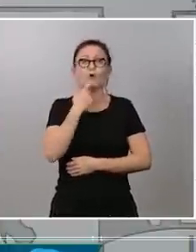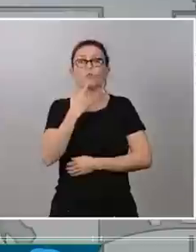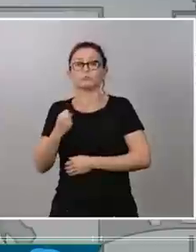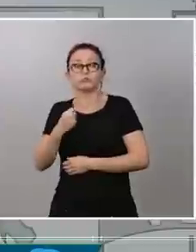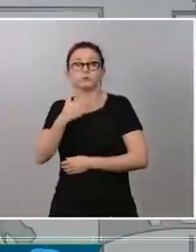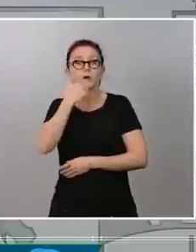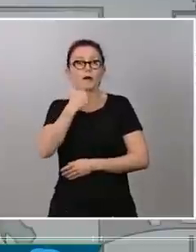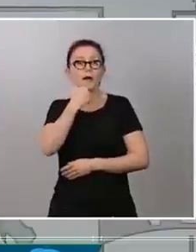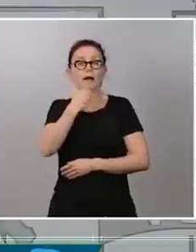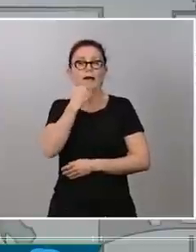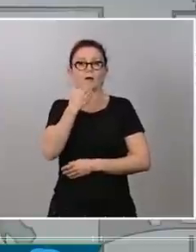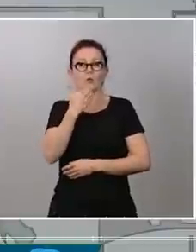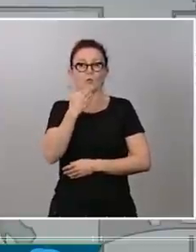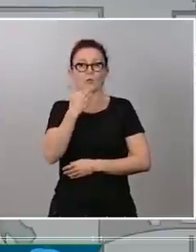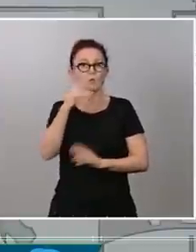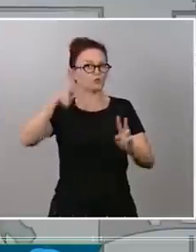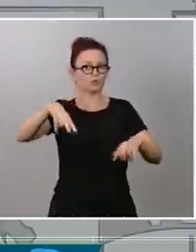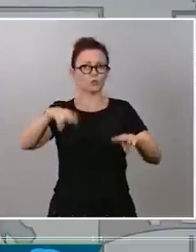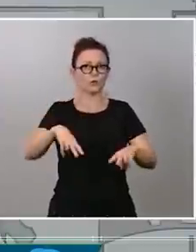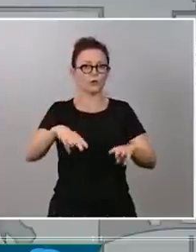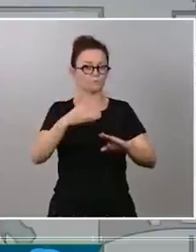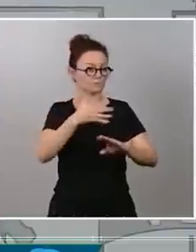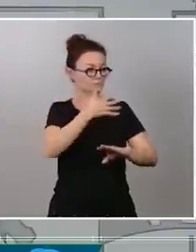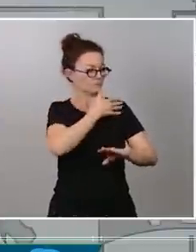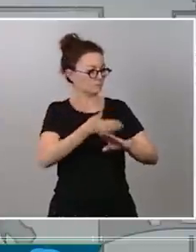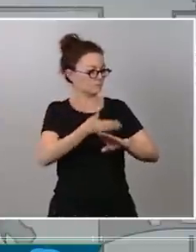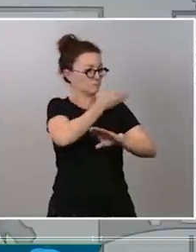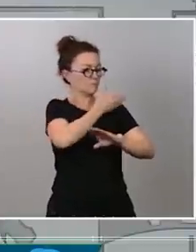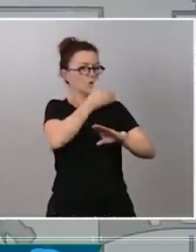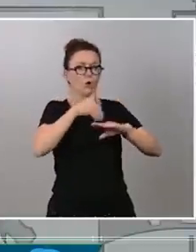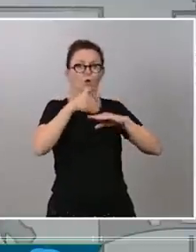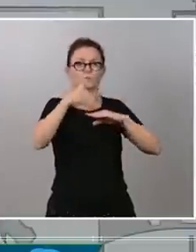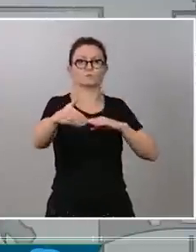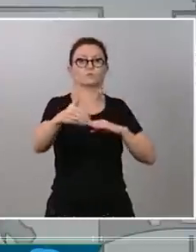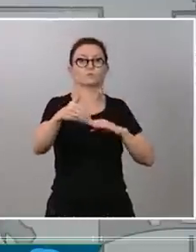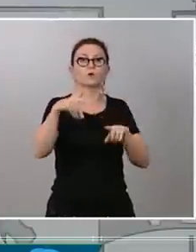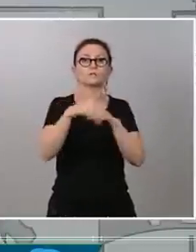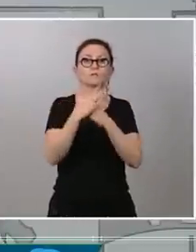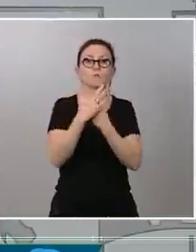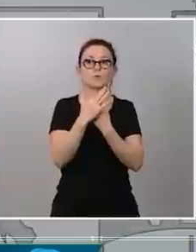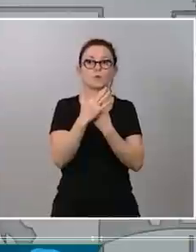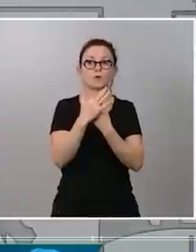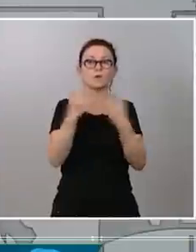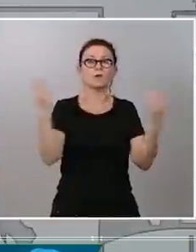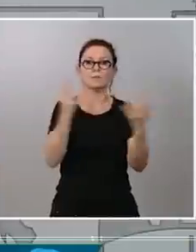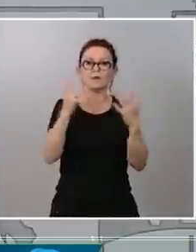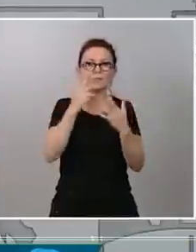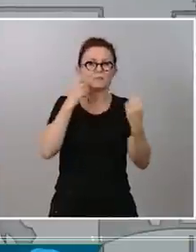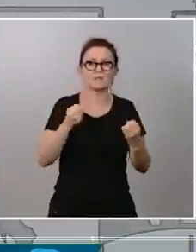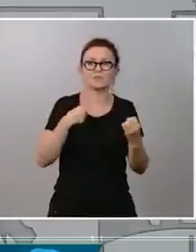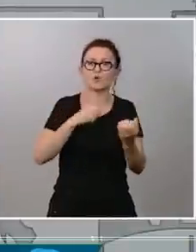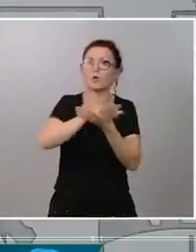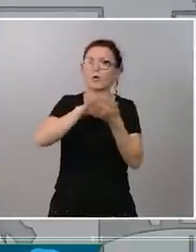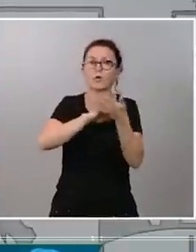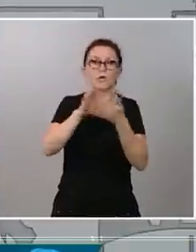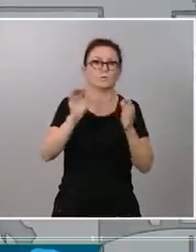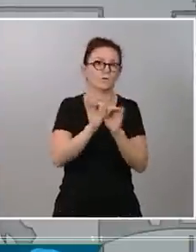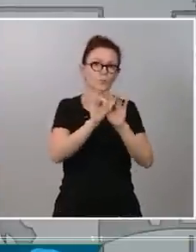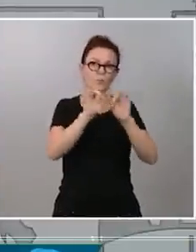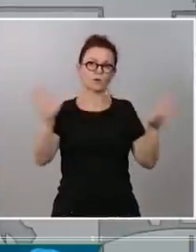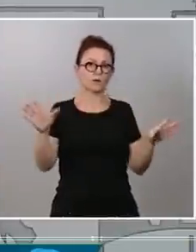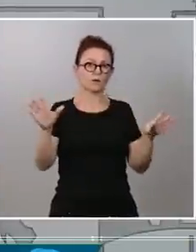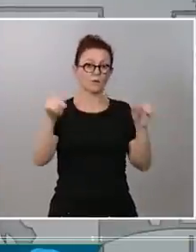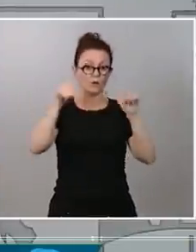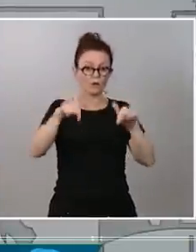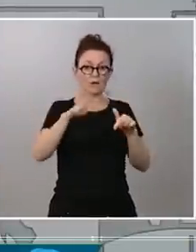si la justicia le exonera como le ha pasado por ejemplo al presidente de murcia o al alcalde de granada o el señor soria que no había hecho